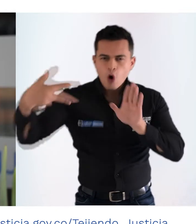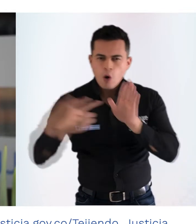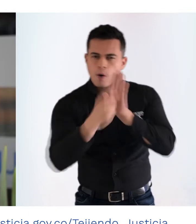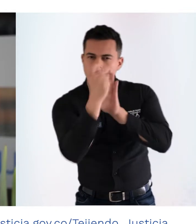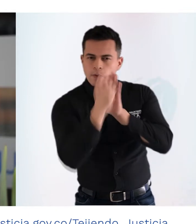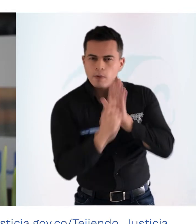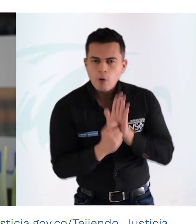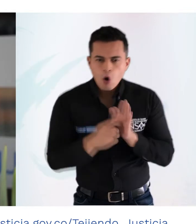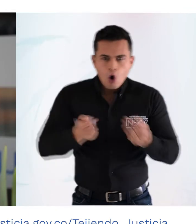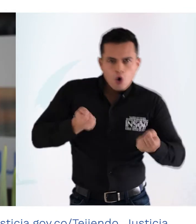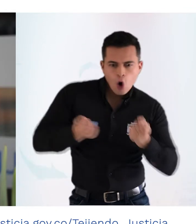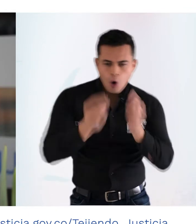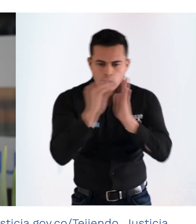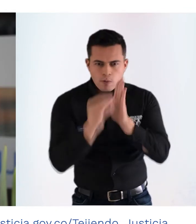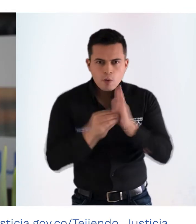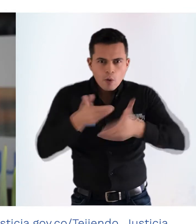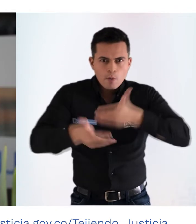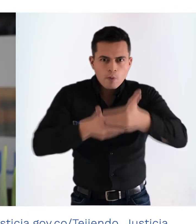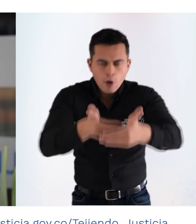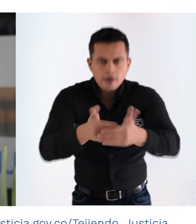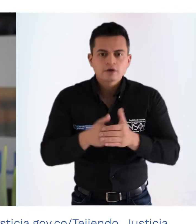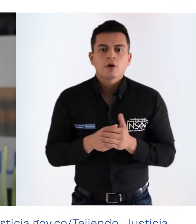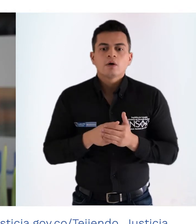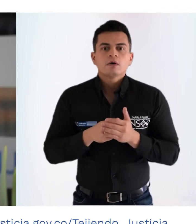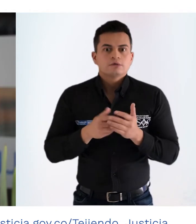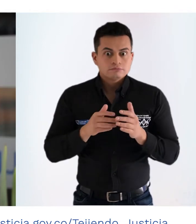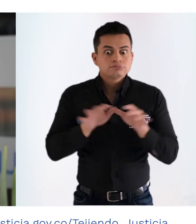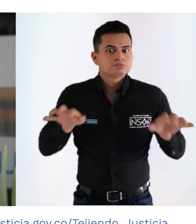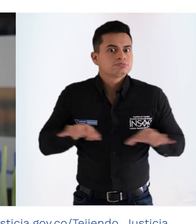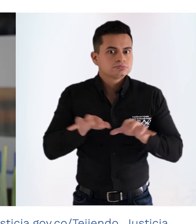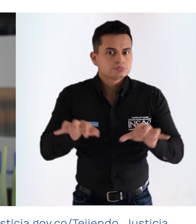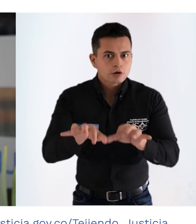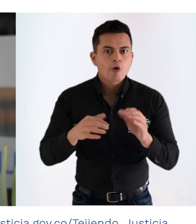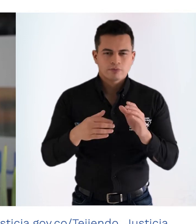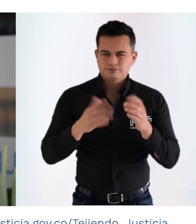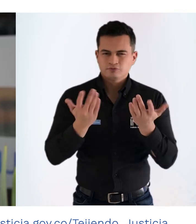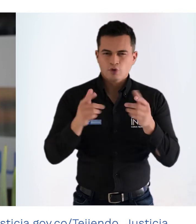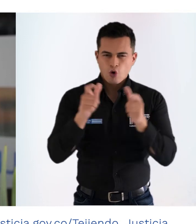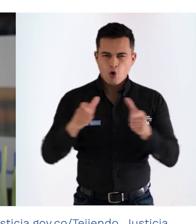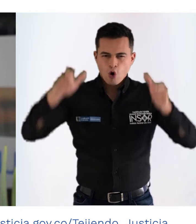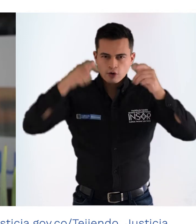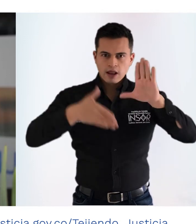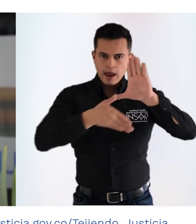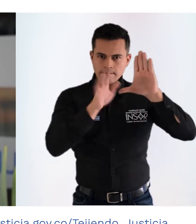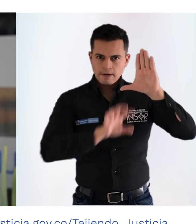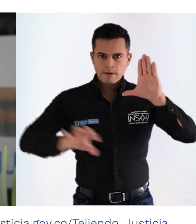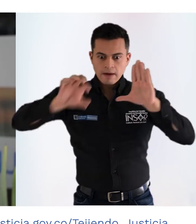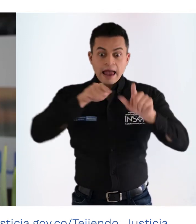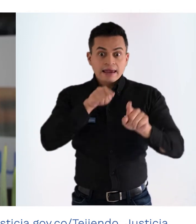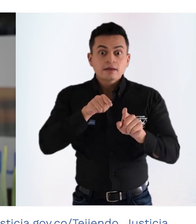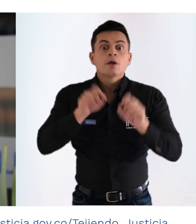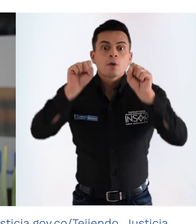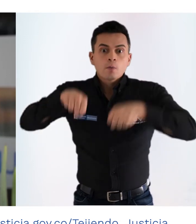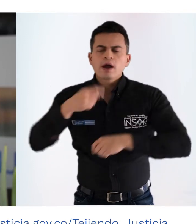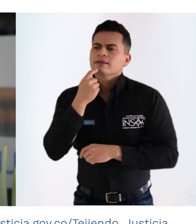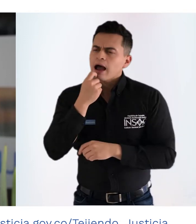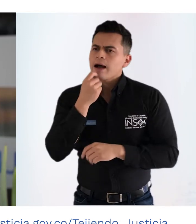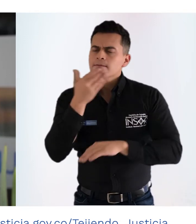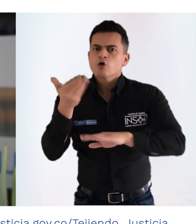constitucionalidad, el control de convencionalidad, que ha trabajado bastante la Corte Interamericana, se puede solicitar una medida de